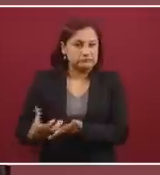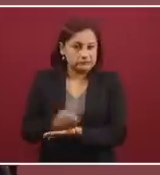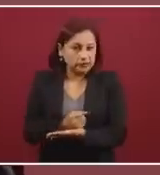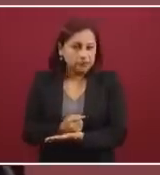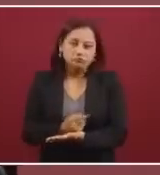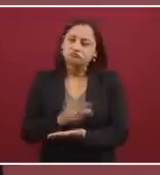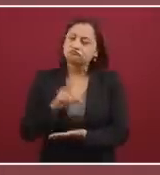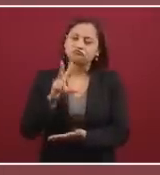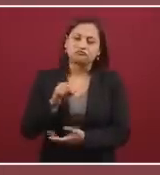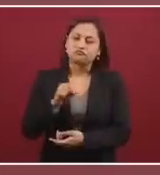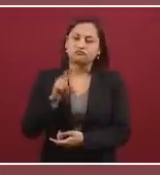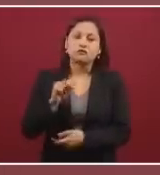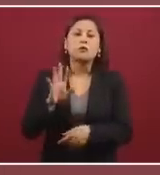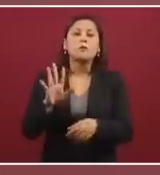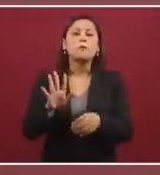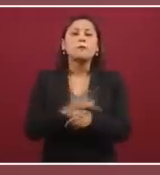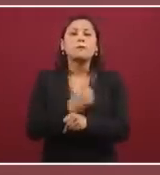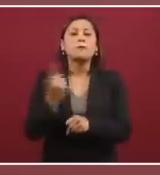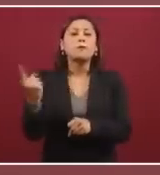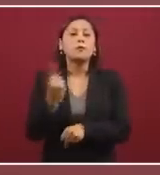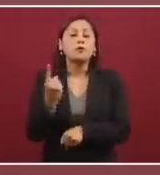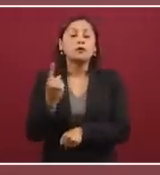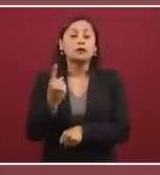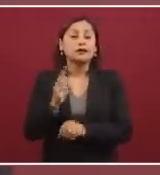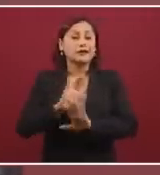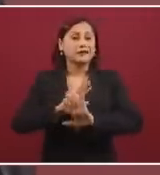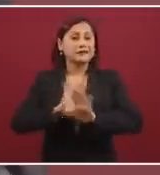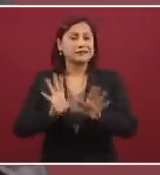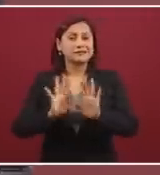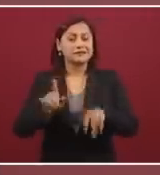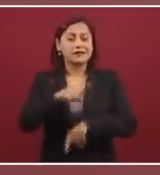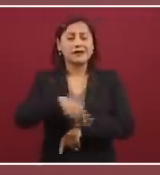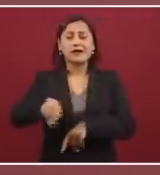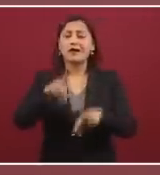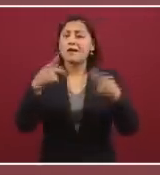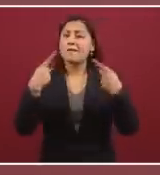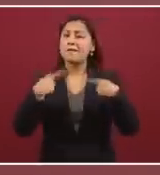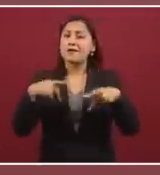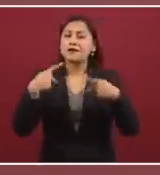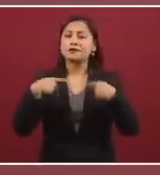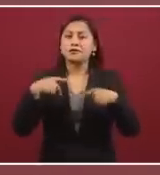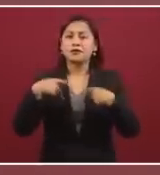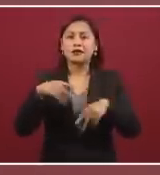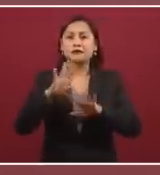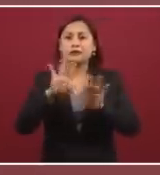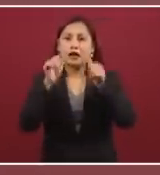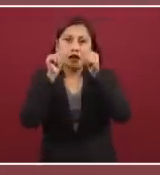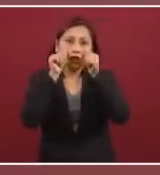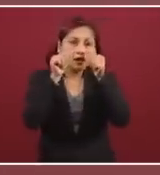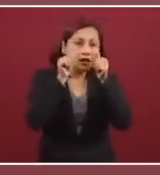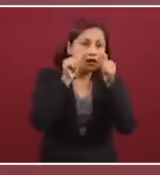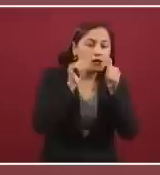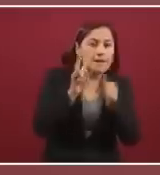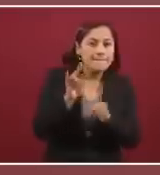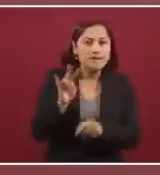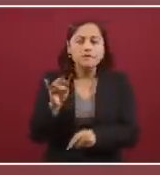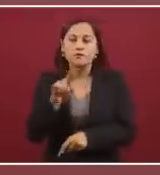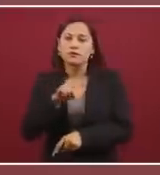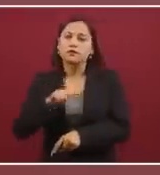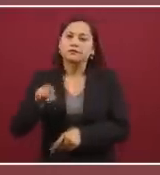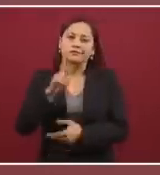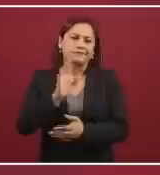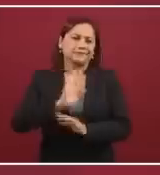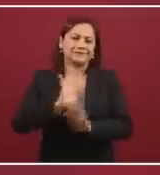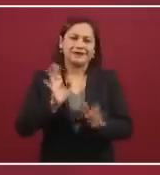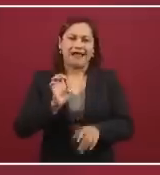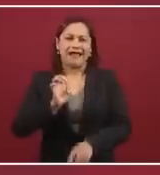gente está muy despierta muy avispada como nunca